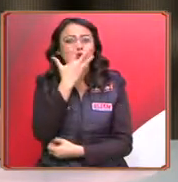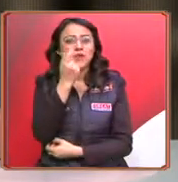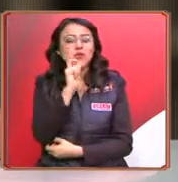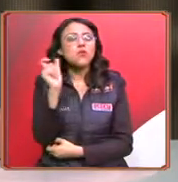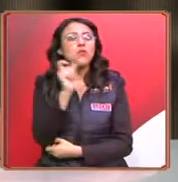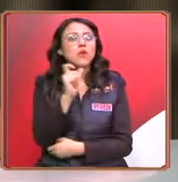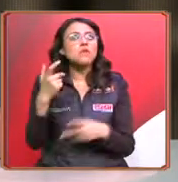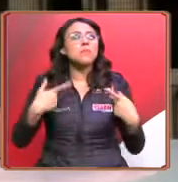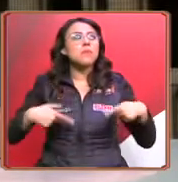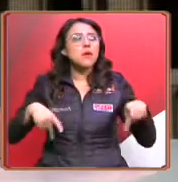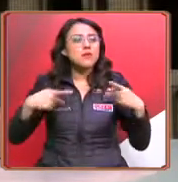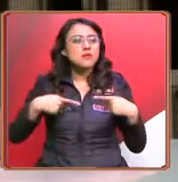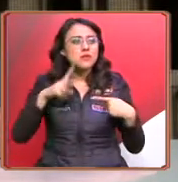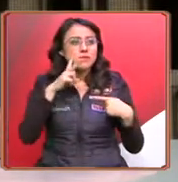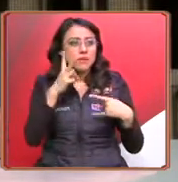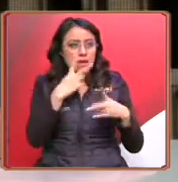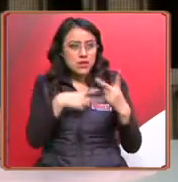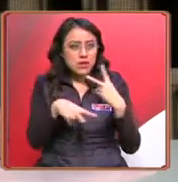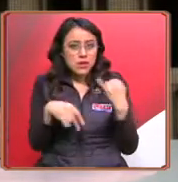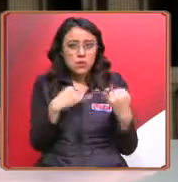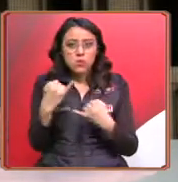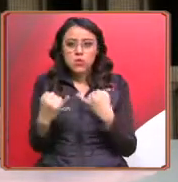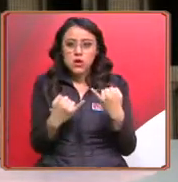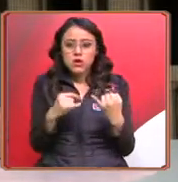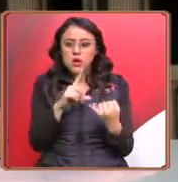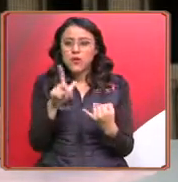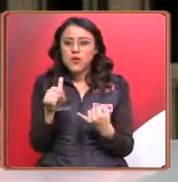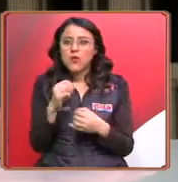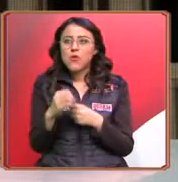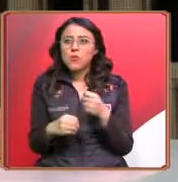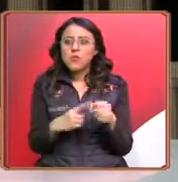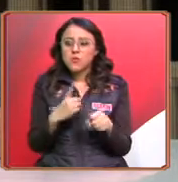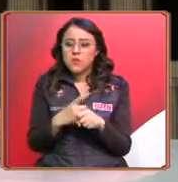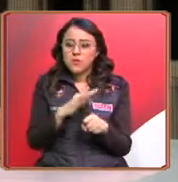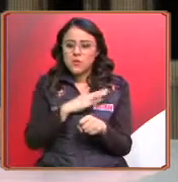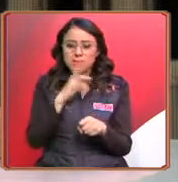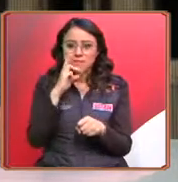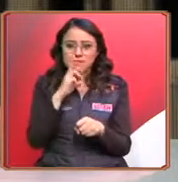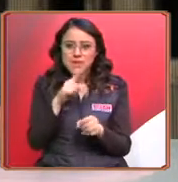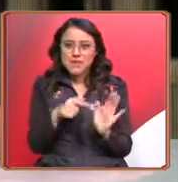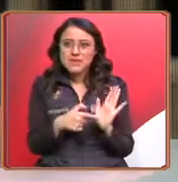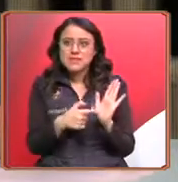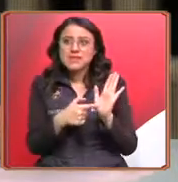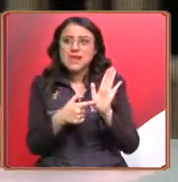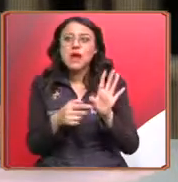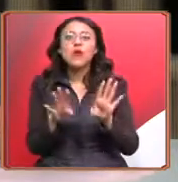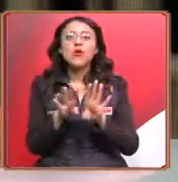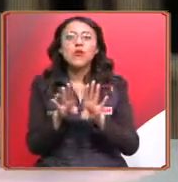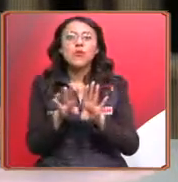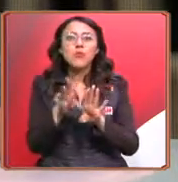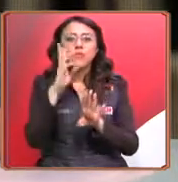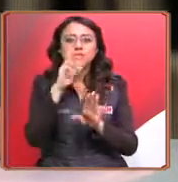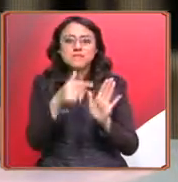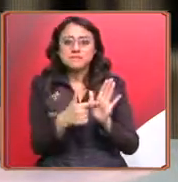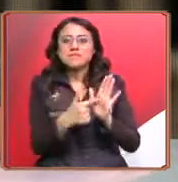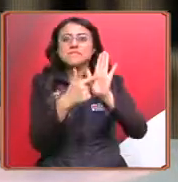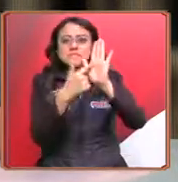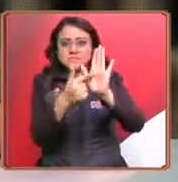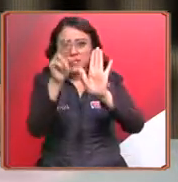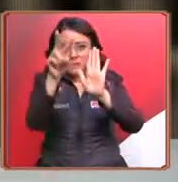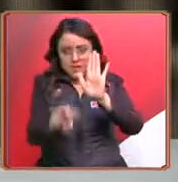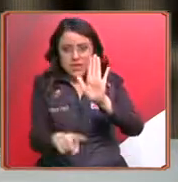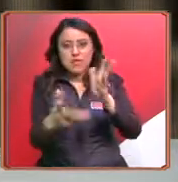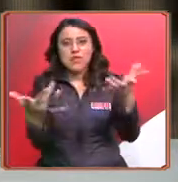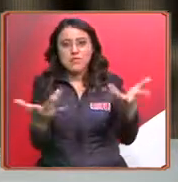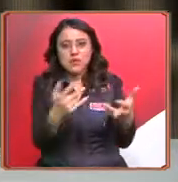es cuando la gente viene a dejar un juguete y después tenemos la oportunidad de en pantalla regalarle las imágenes de cómo entregamos ese